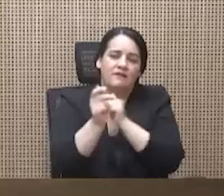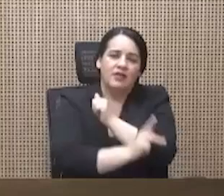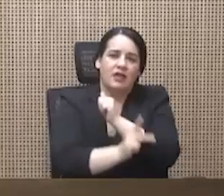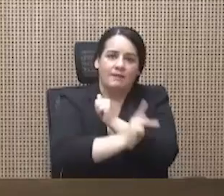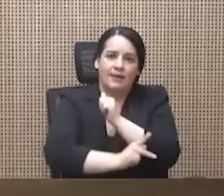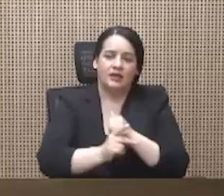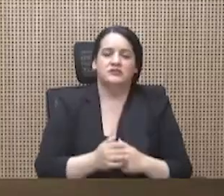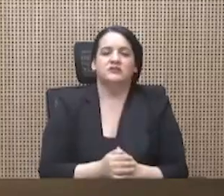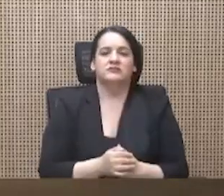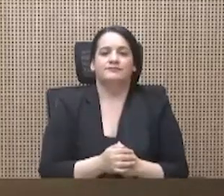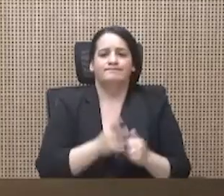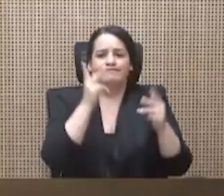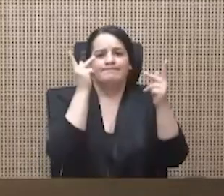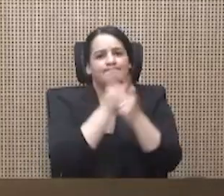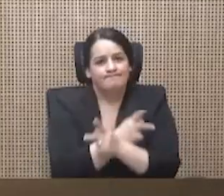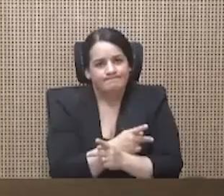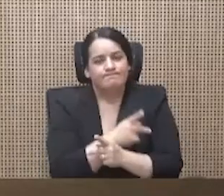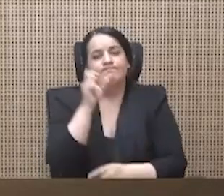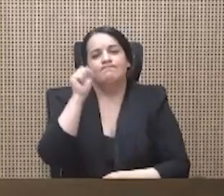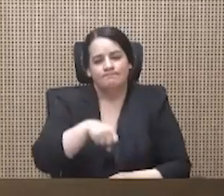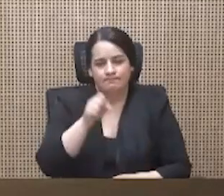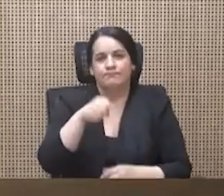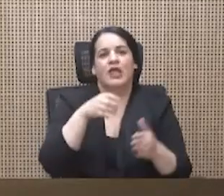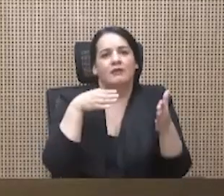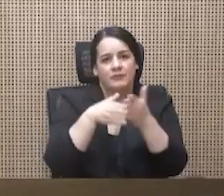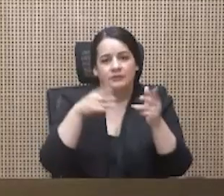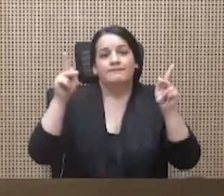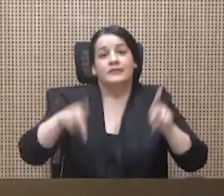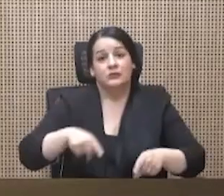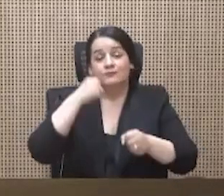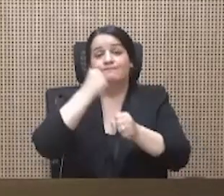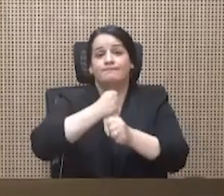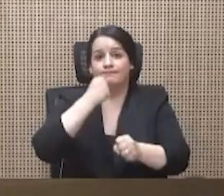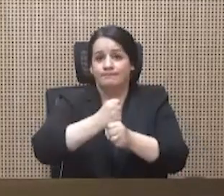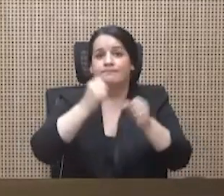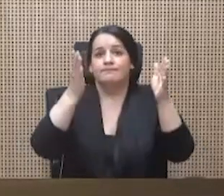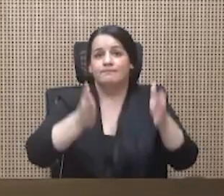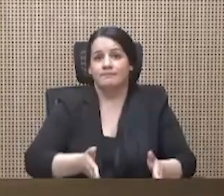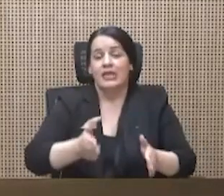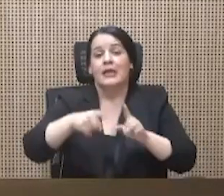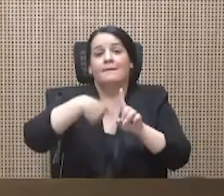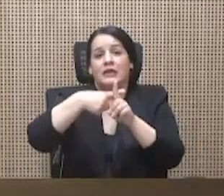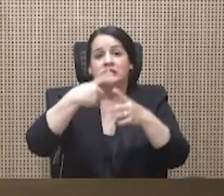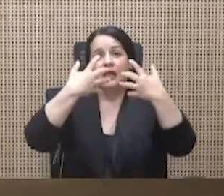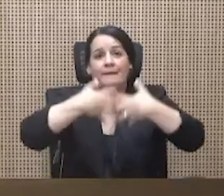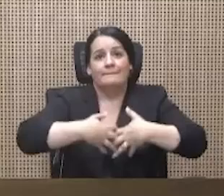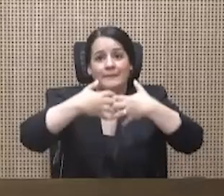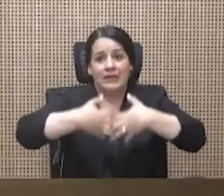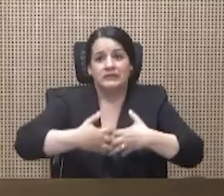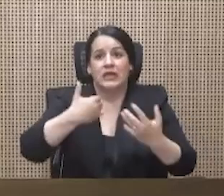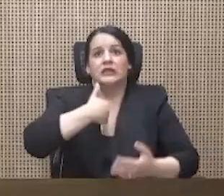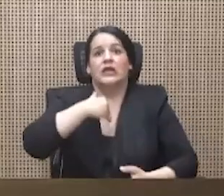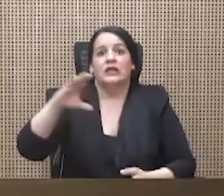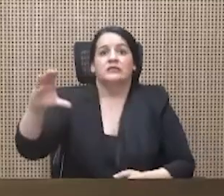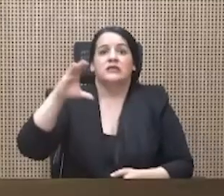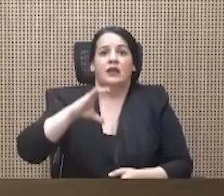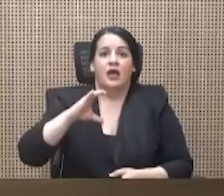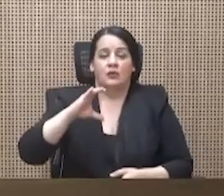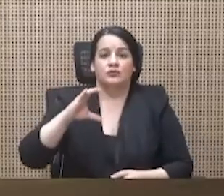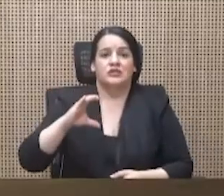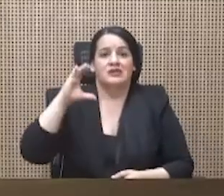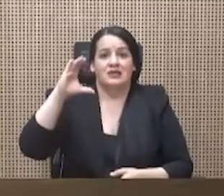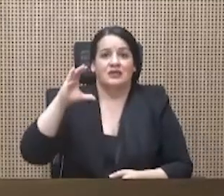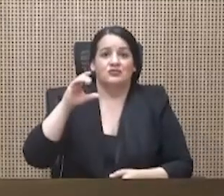país. Perjudica a las personas trabajadoras y a las empresas que perciben salarios e ingresos